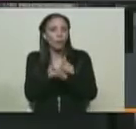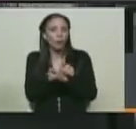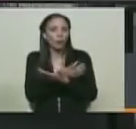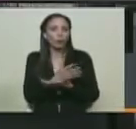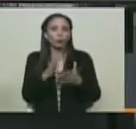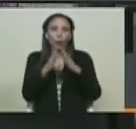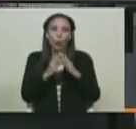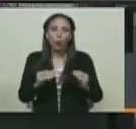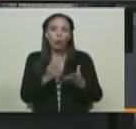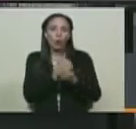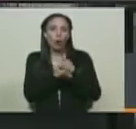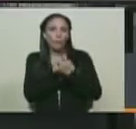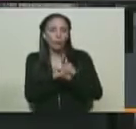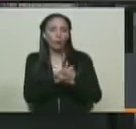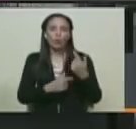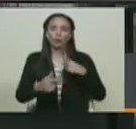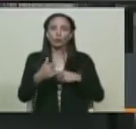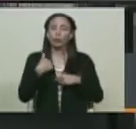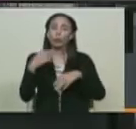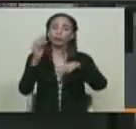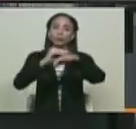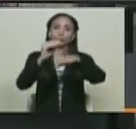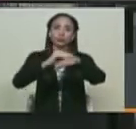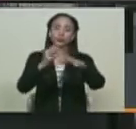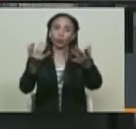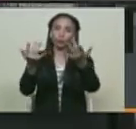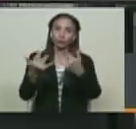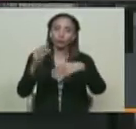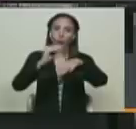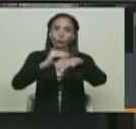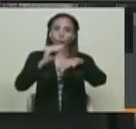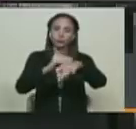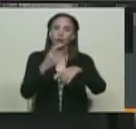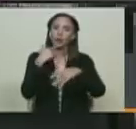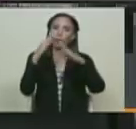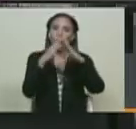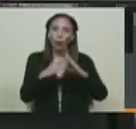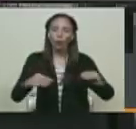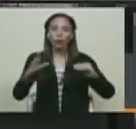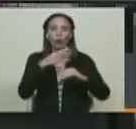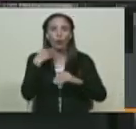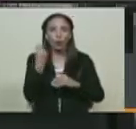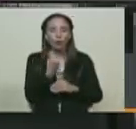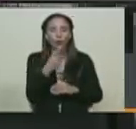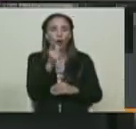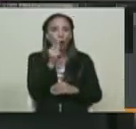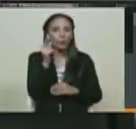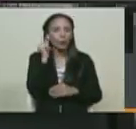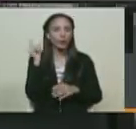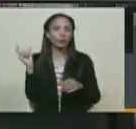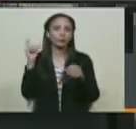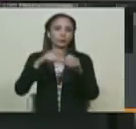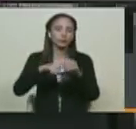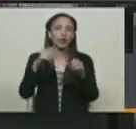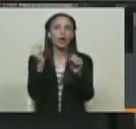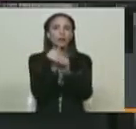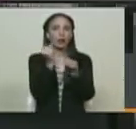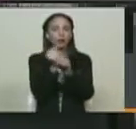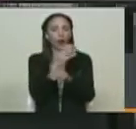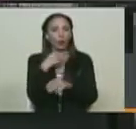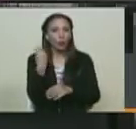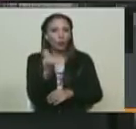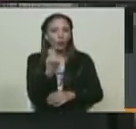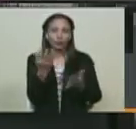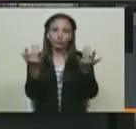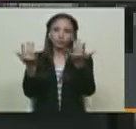desde adentro. Yo invoco y convoco a toda la juventud venezolana a incorporarse a la revolución bolivariana,